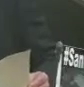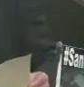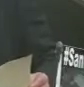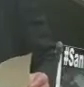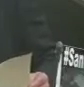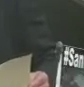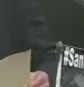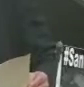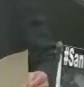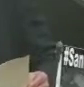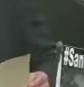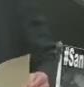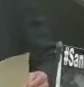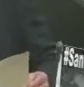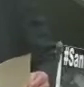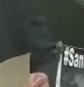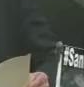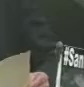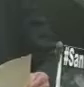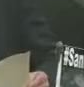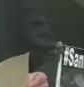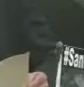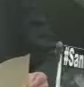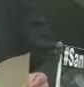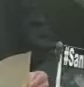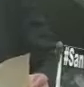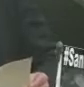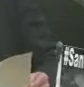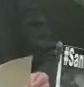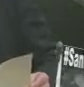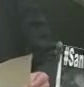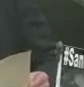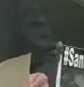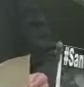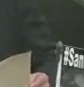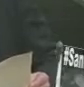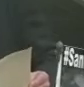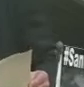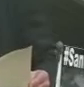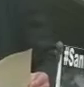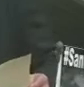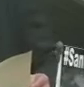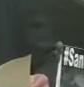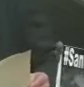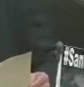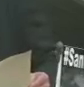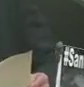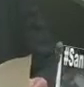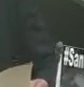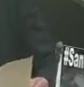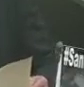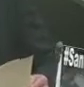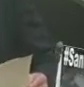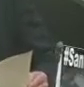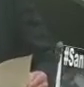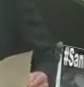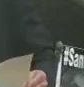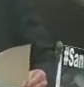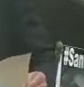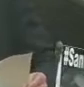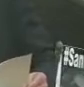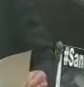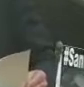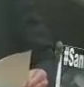marchaban preocupados por el mal gobierno y por la entrega del país al narcoterrorismo de la FARC. Ahora